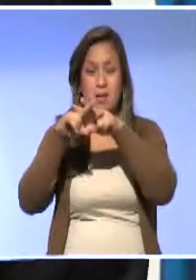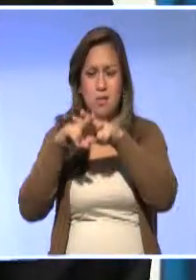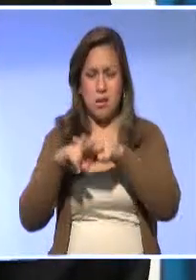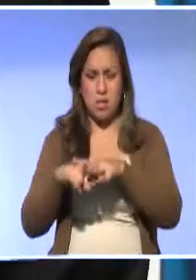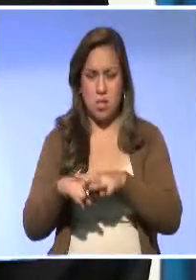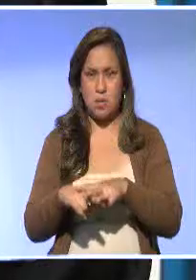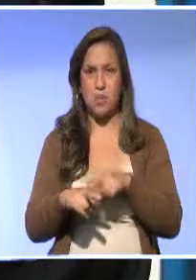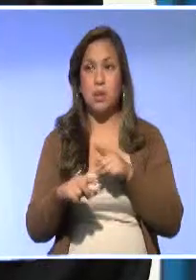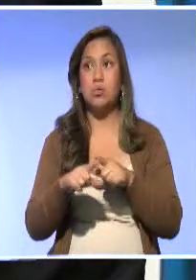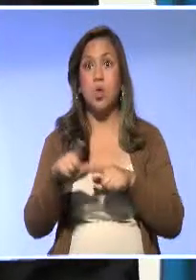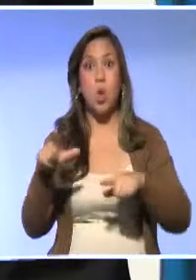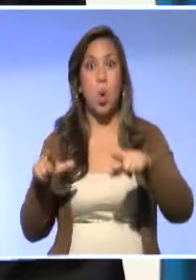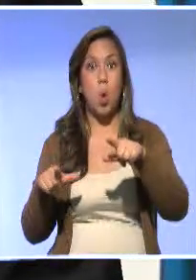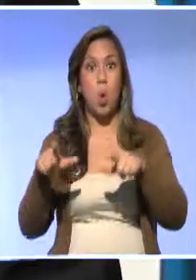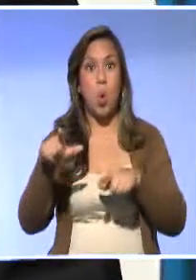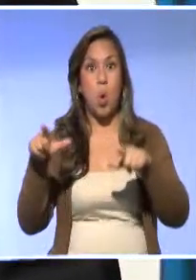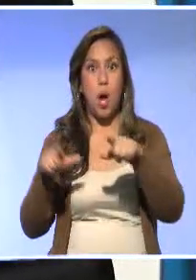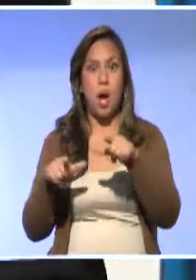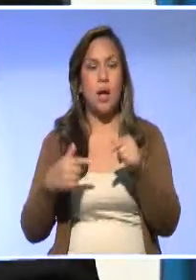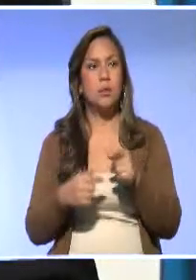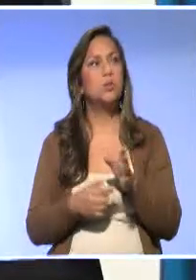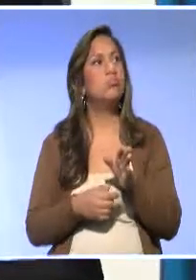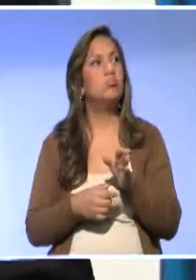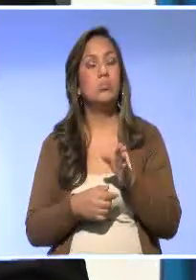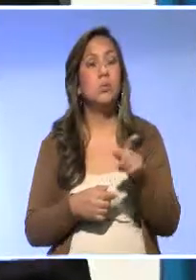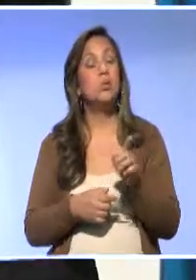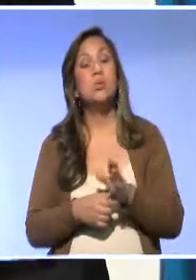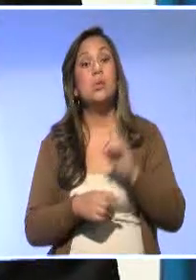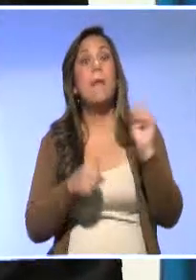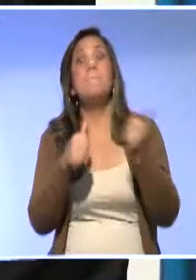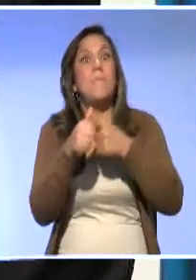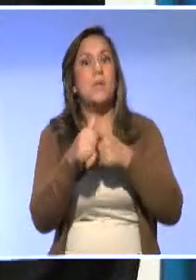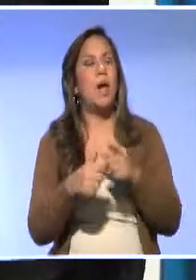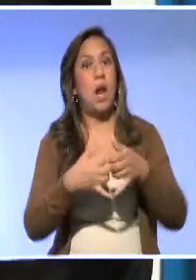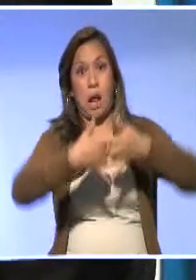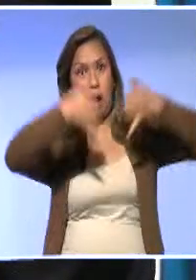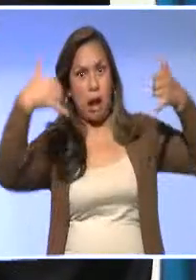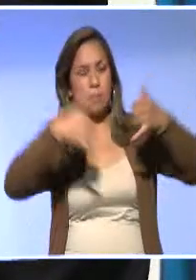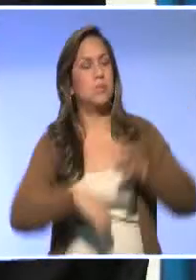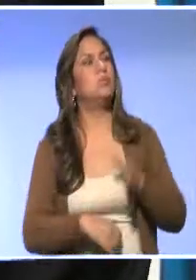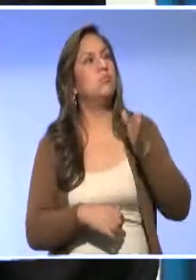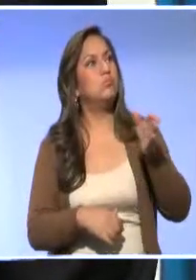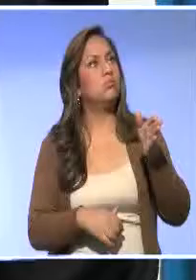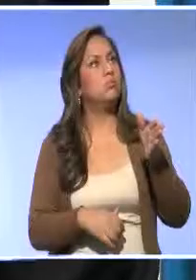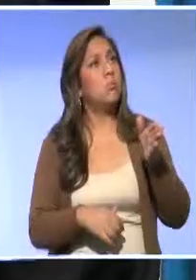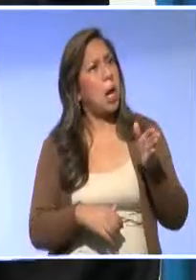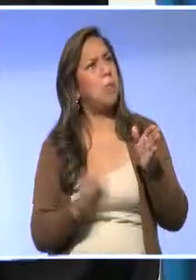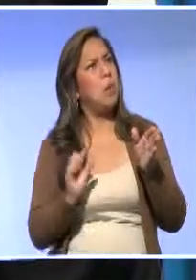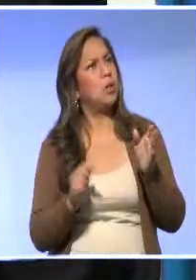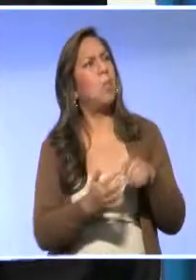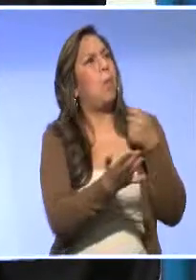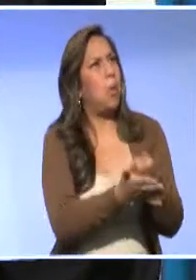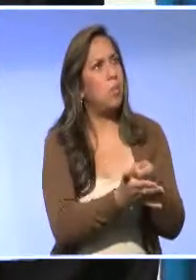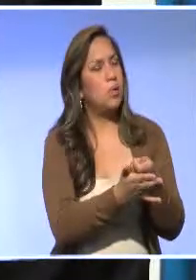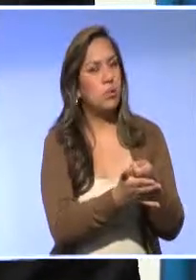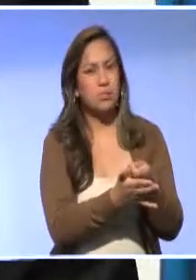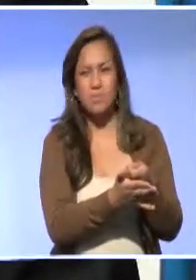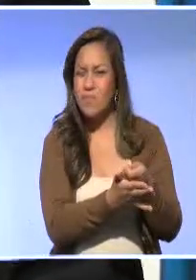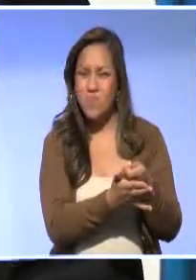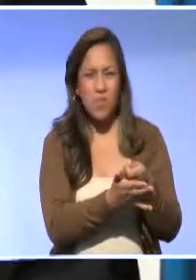diferentes lugares donde usted puede adquirir los artefactos los dentro bienes servicios y en realidad verificar